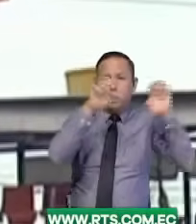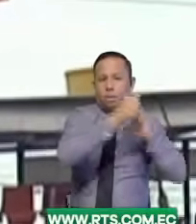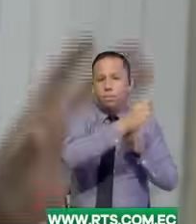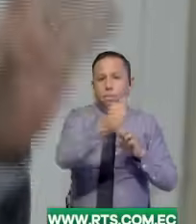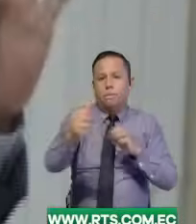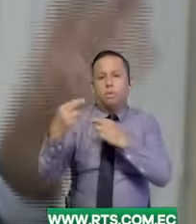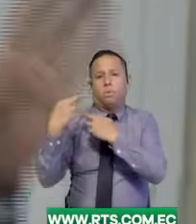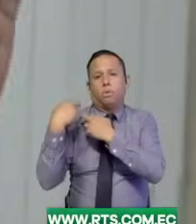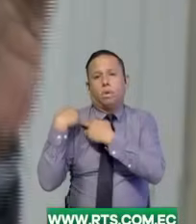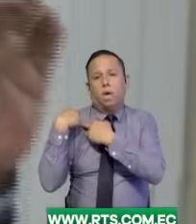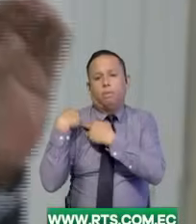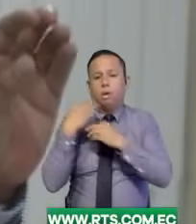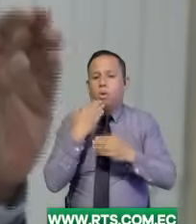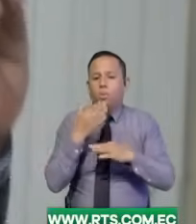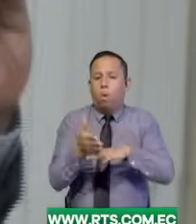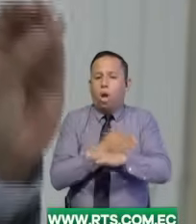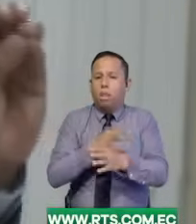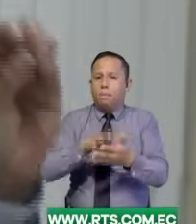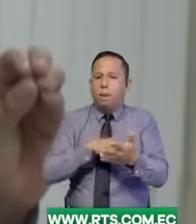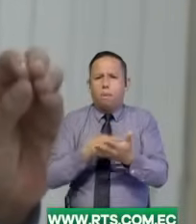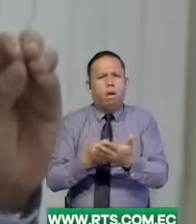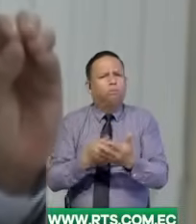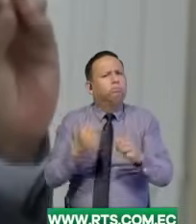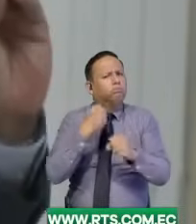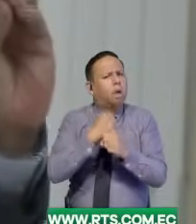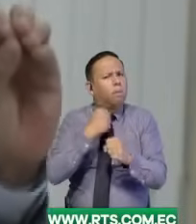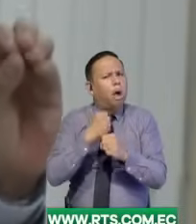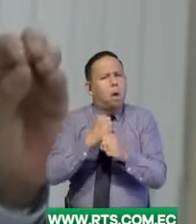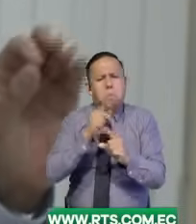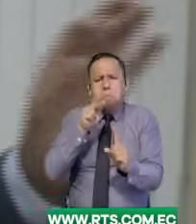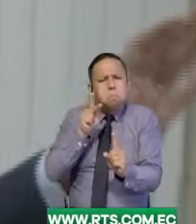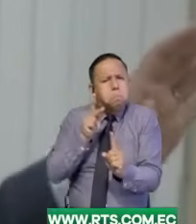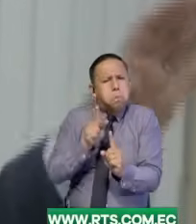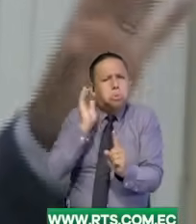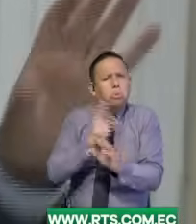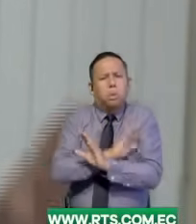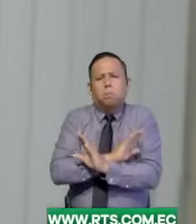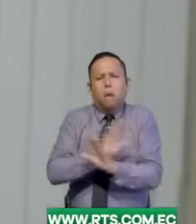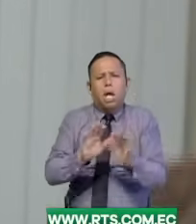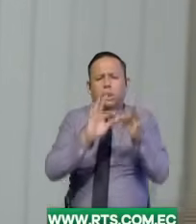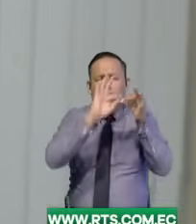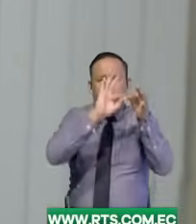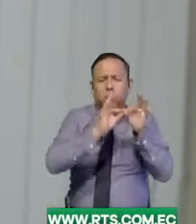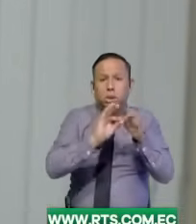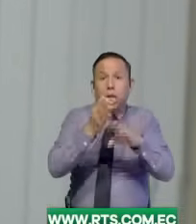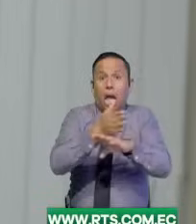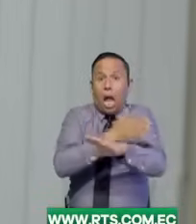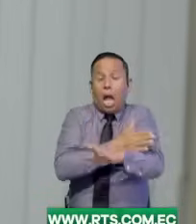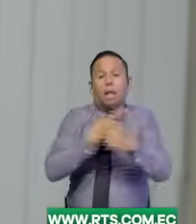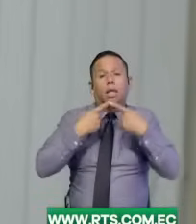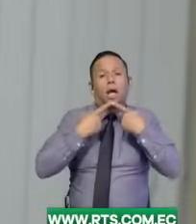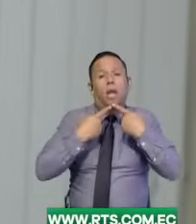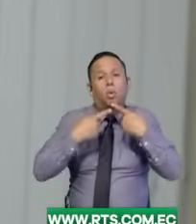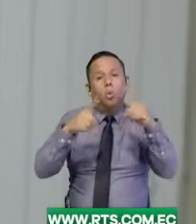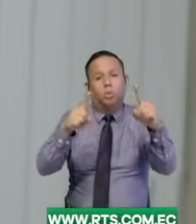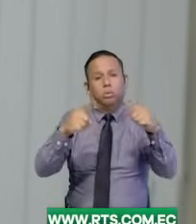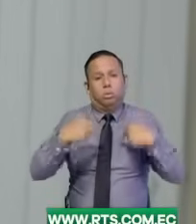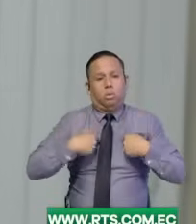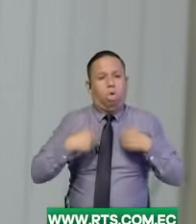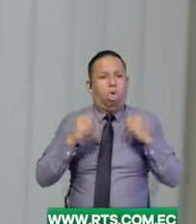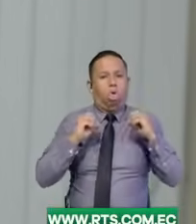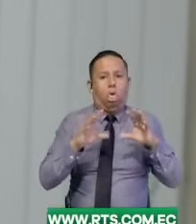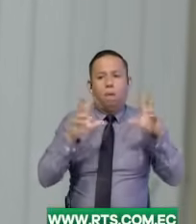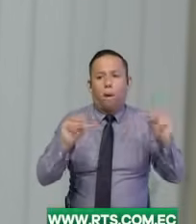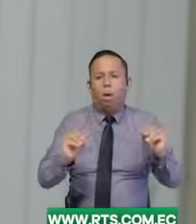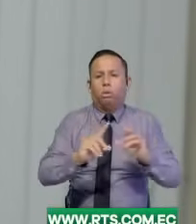energía. Son trabajos muy puntuales y muy esporádicos de mantenimiento que los vamos a ir anunciando en estas ruedas de prensa y en las redes